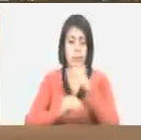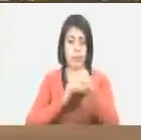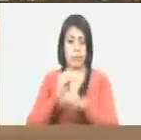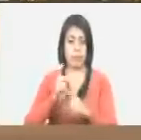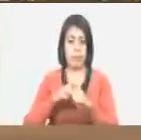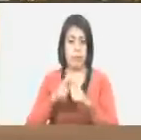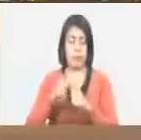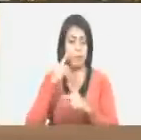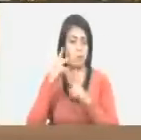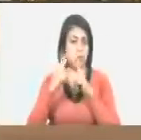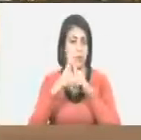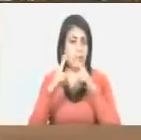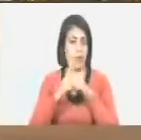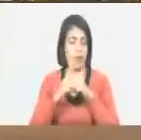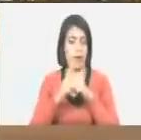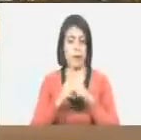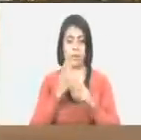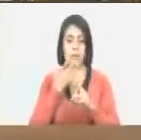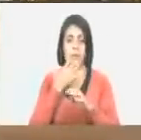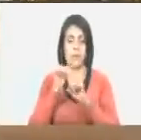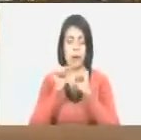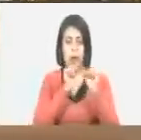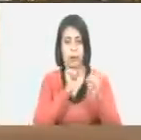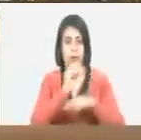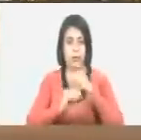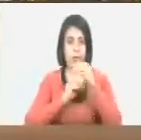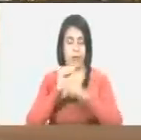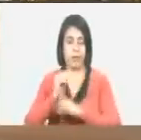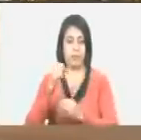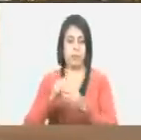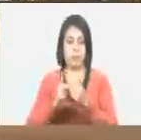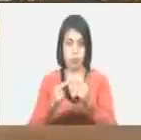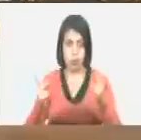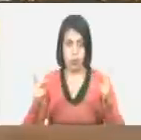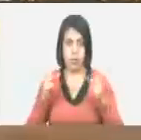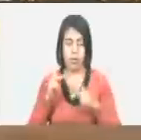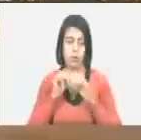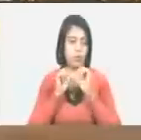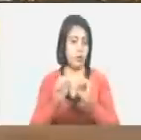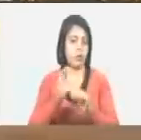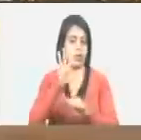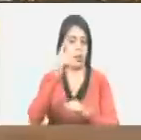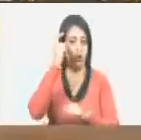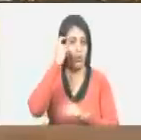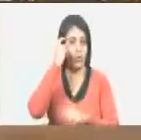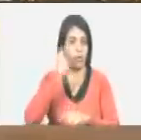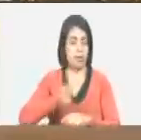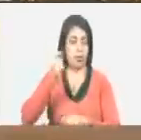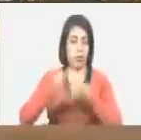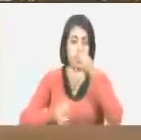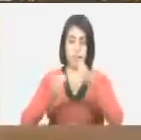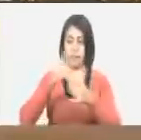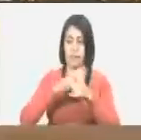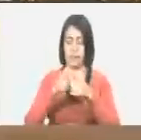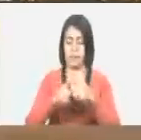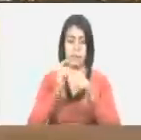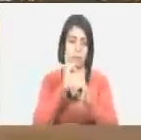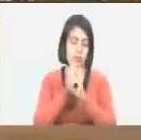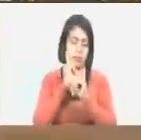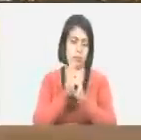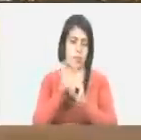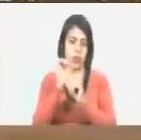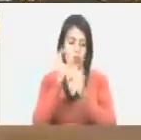aparentes que se desconozcan. El cartel de emplazamiento se publicará durante 5 días en el tribunal, en una página